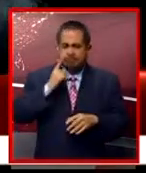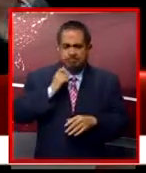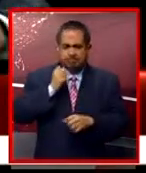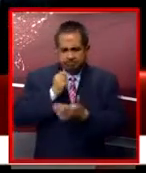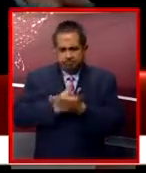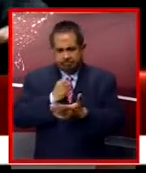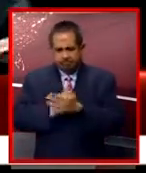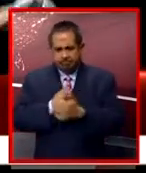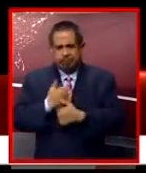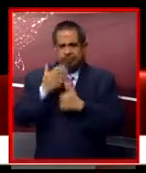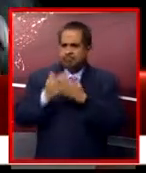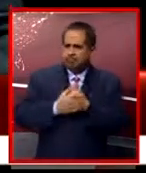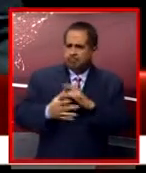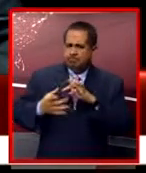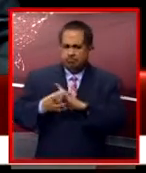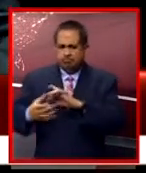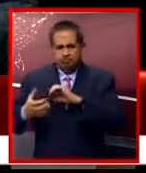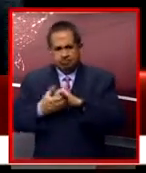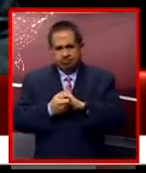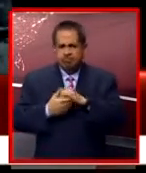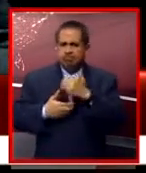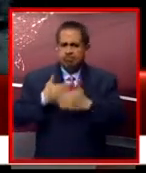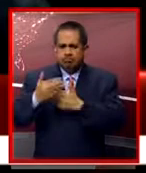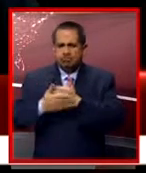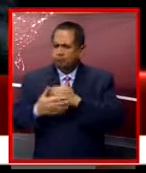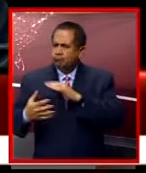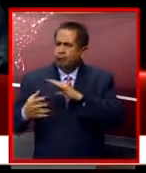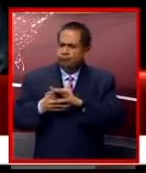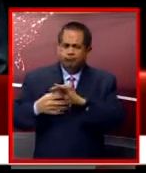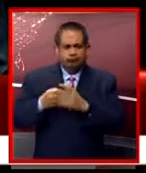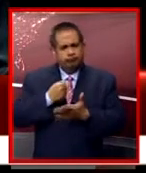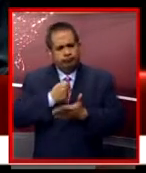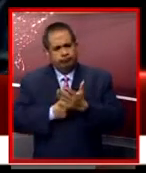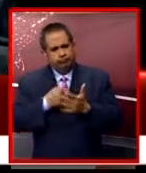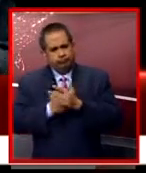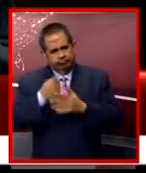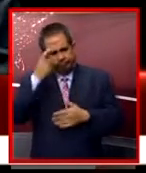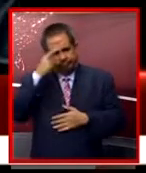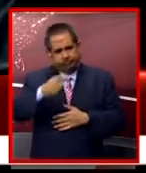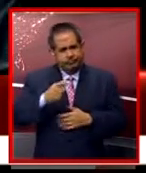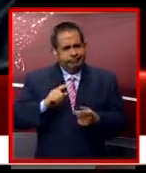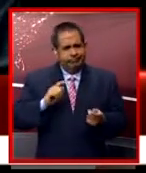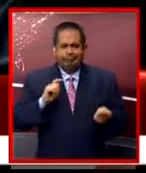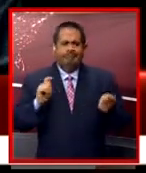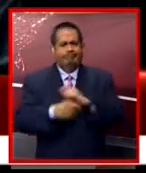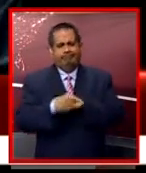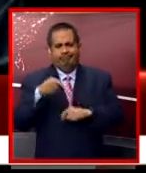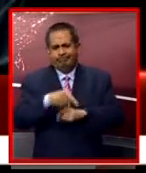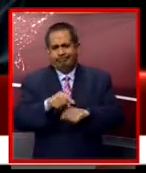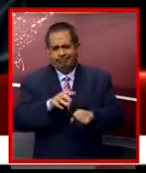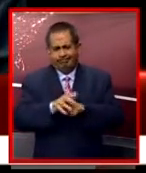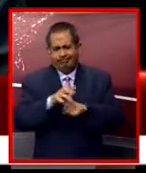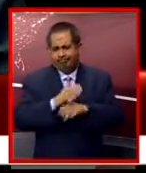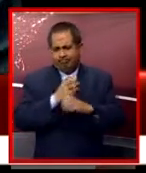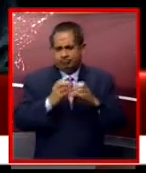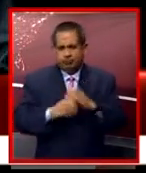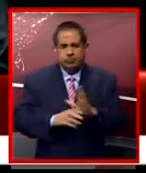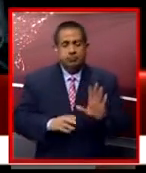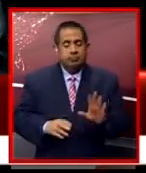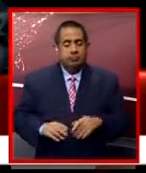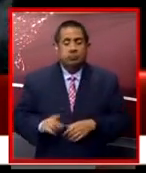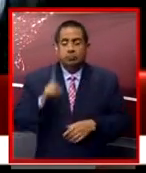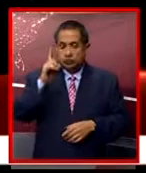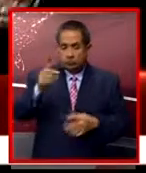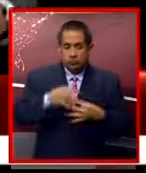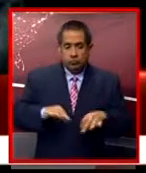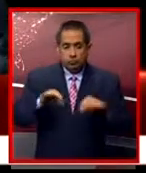habrá correlaciones de fuerzas, espero que muy pronto suficientes para que le demos un vuelco a muchas cosas. Lo